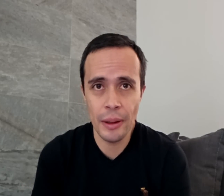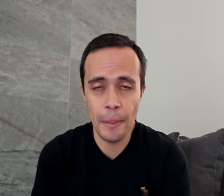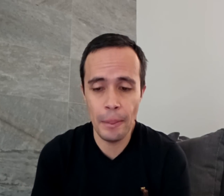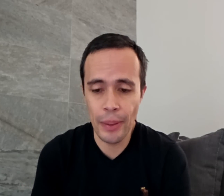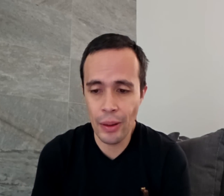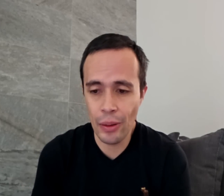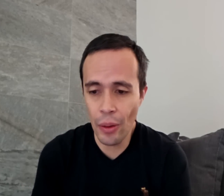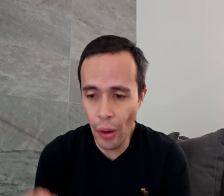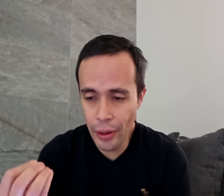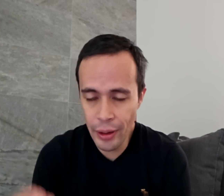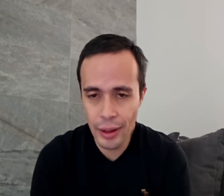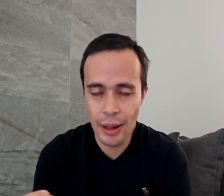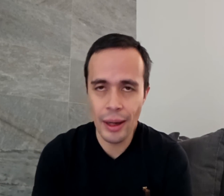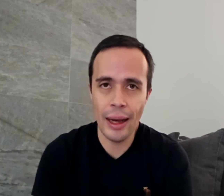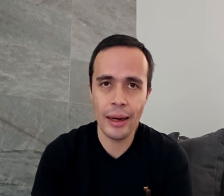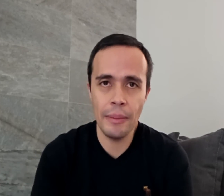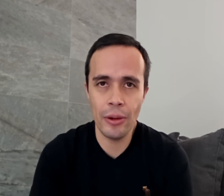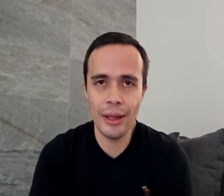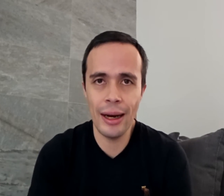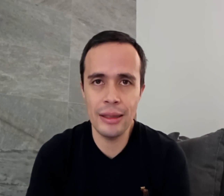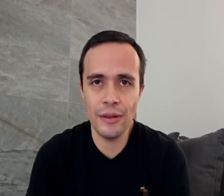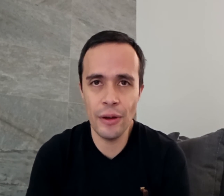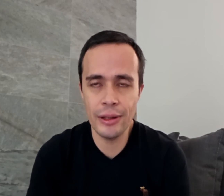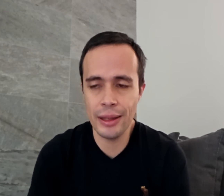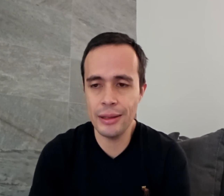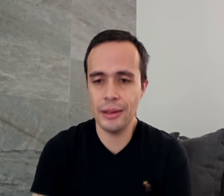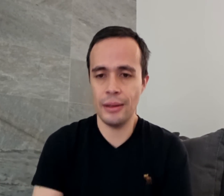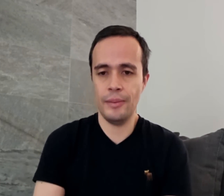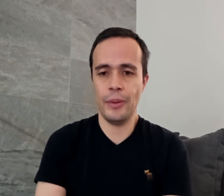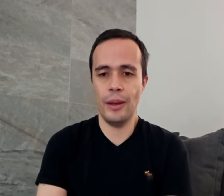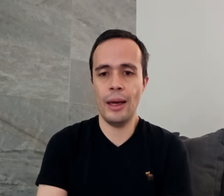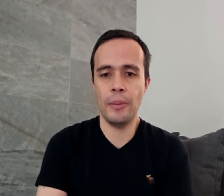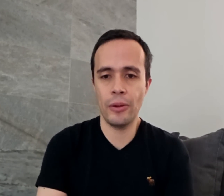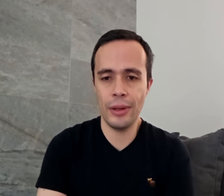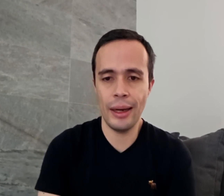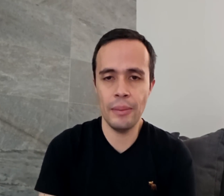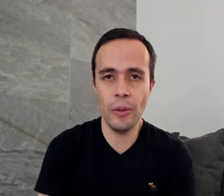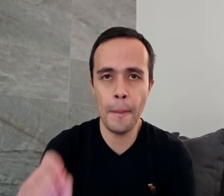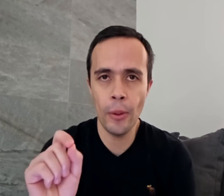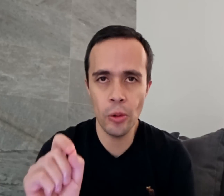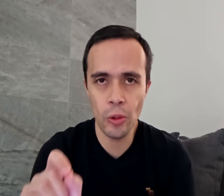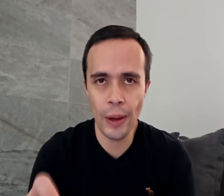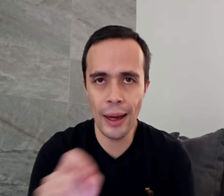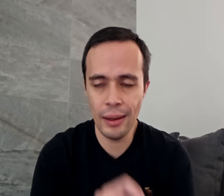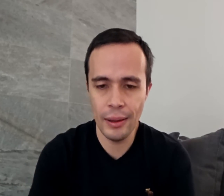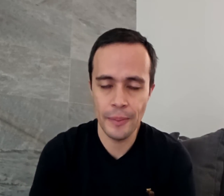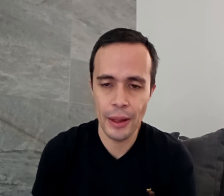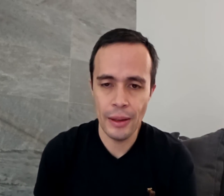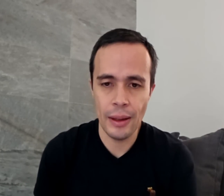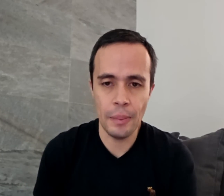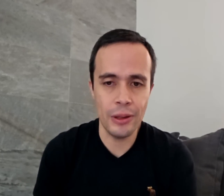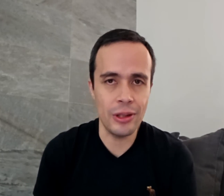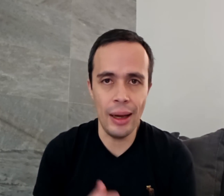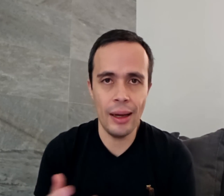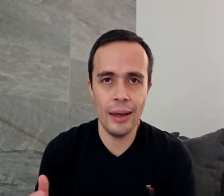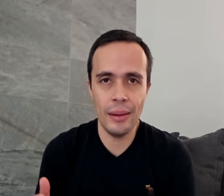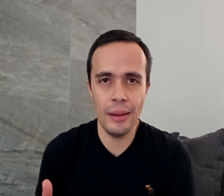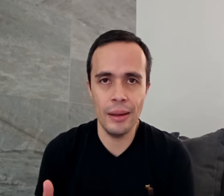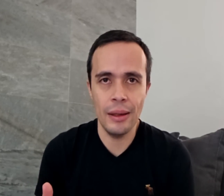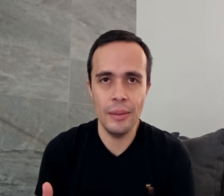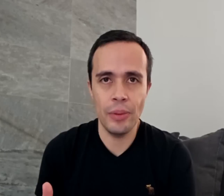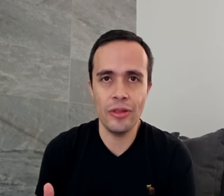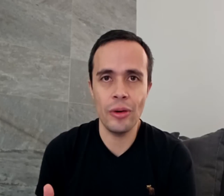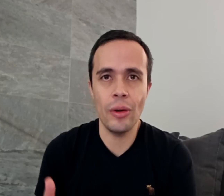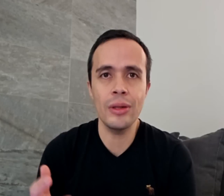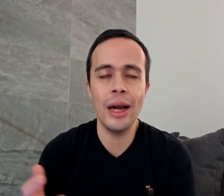esto. Pero hoy la reportera Nancy Flores, que es una reportera muy puntual, pues